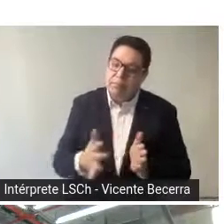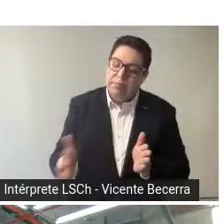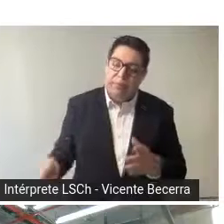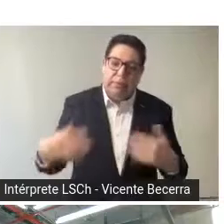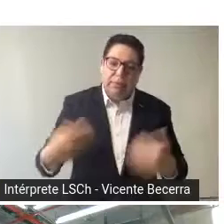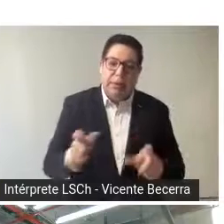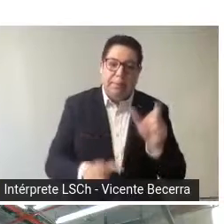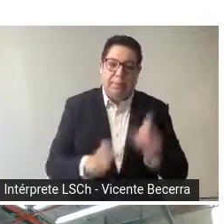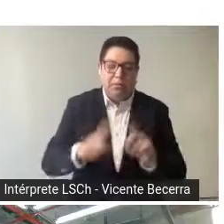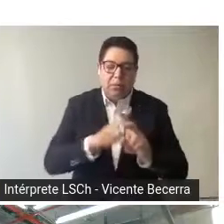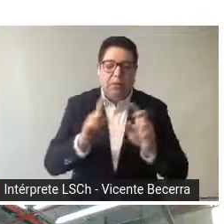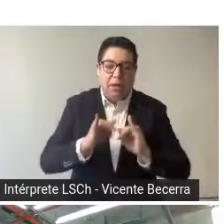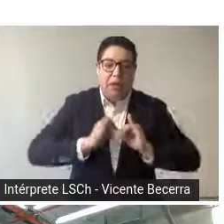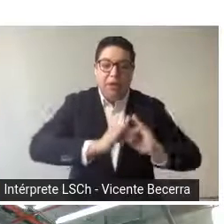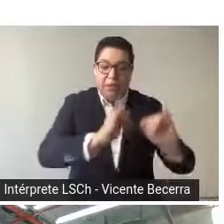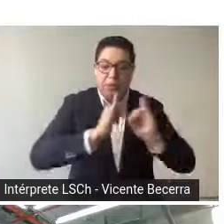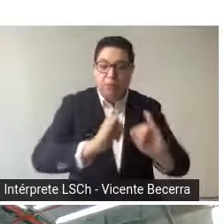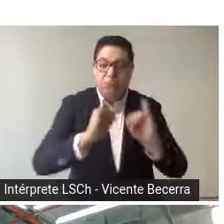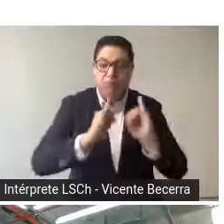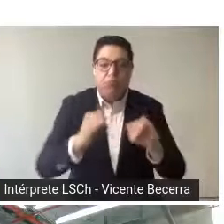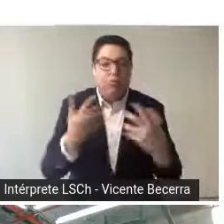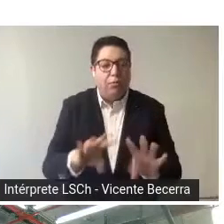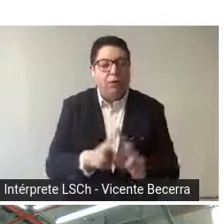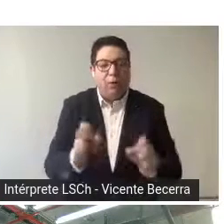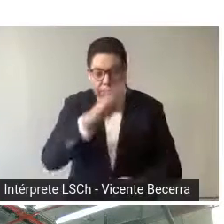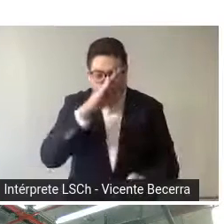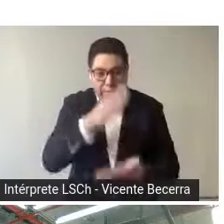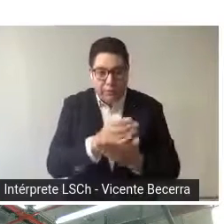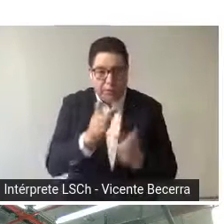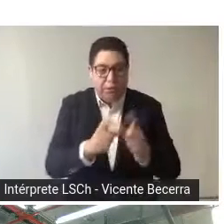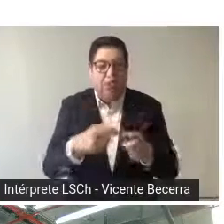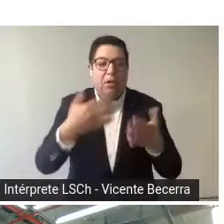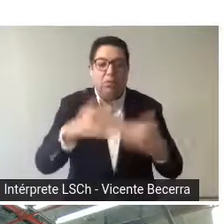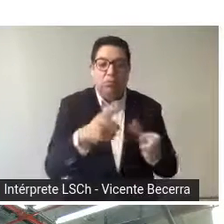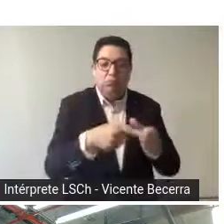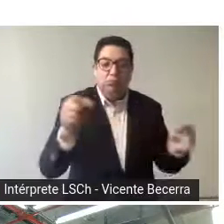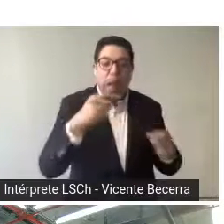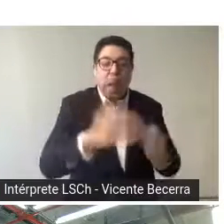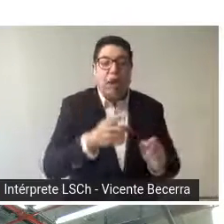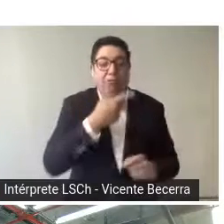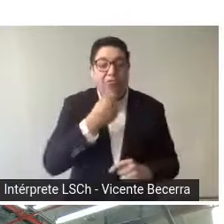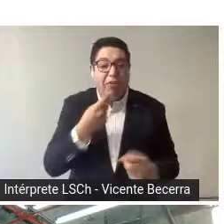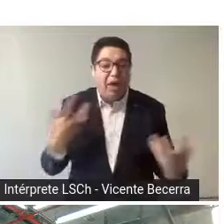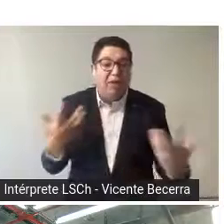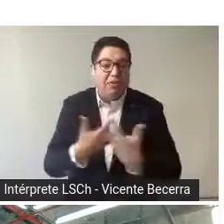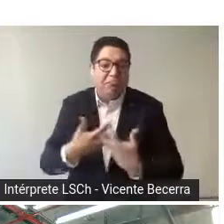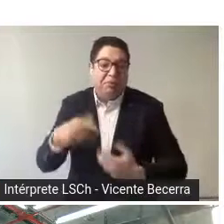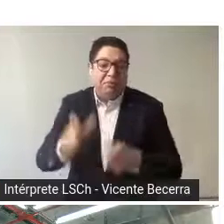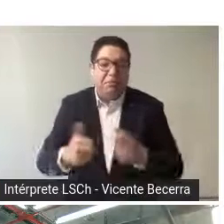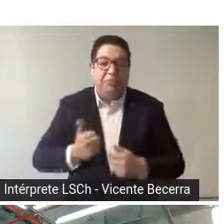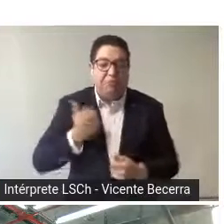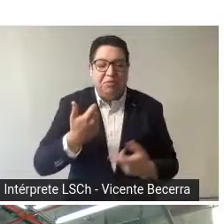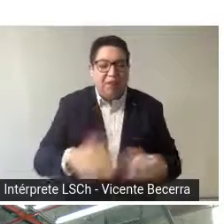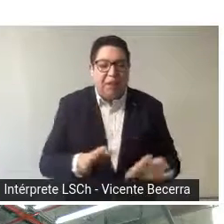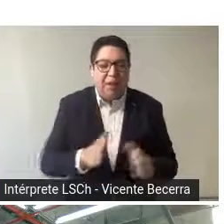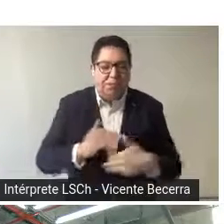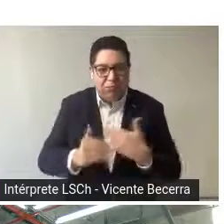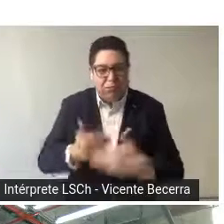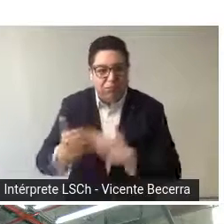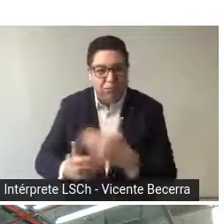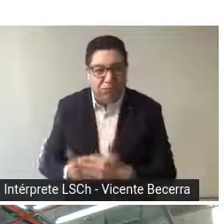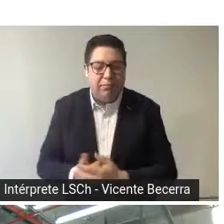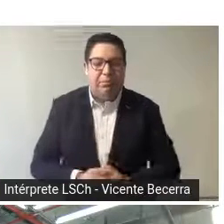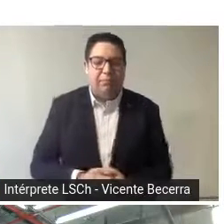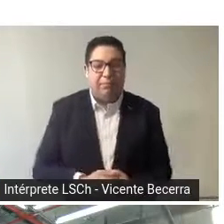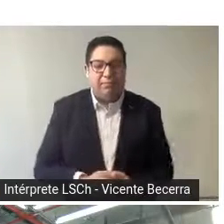comunicar esta decisión nacional, fue fácil aunar las voluntades. Y ese fue el traspaso